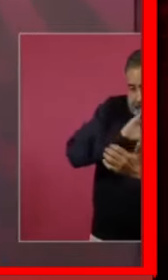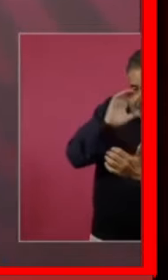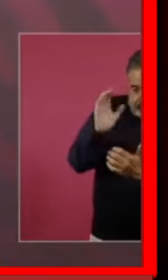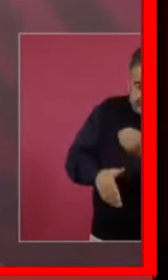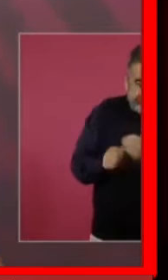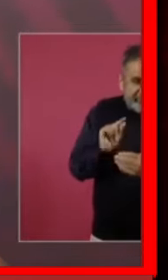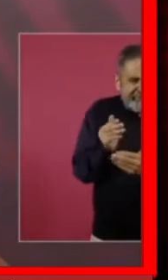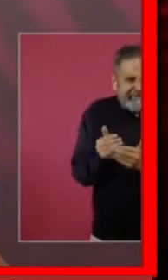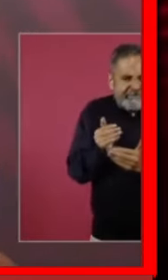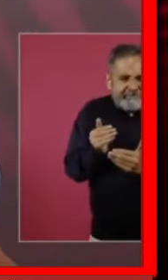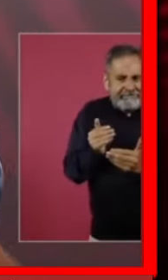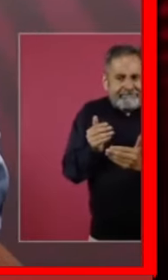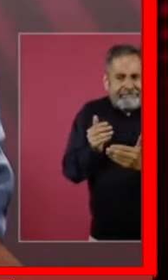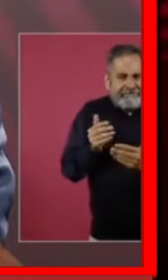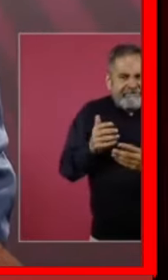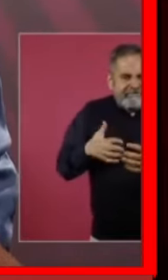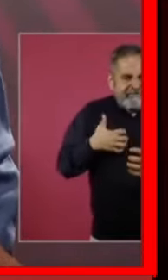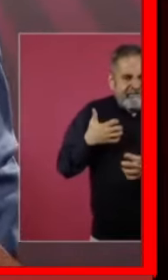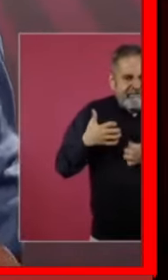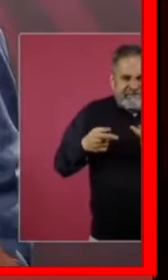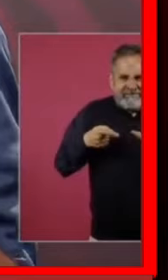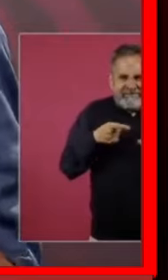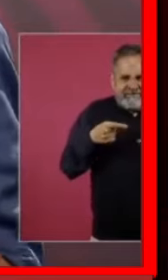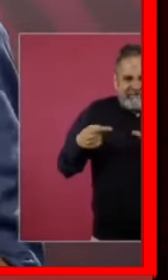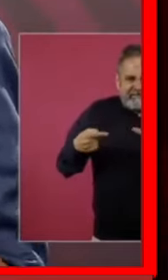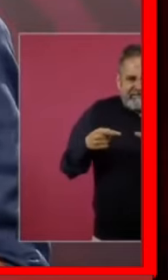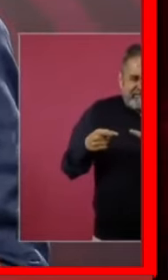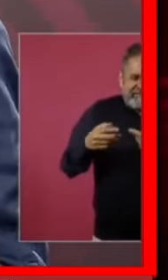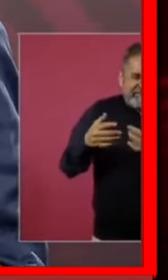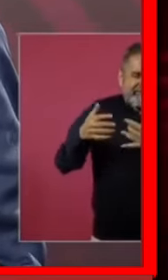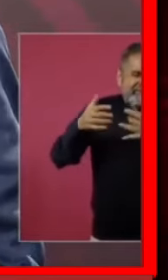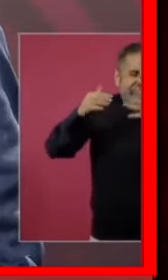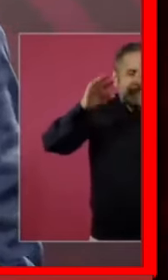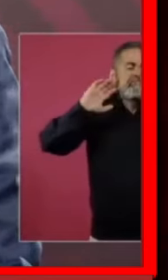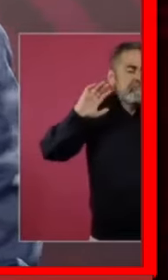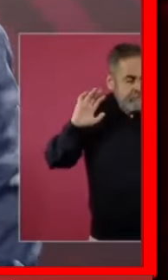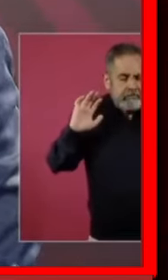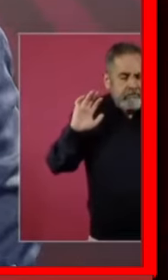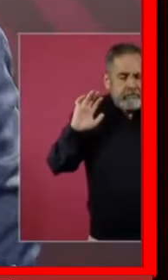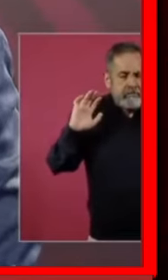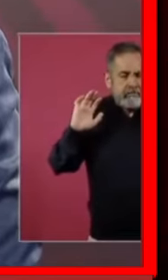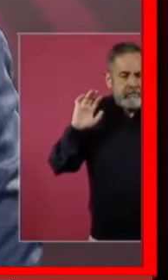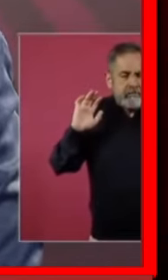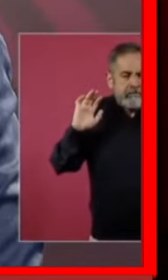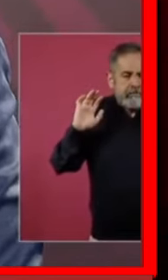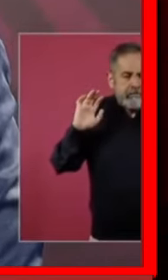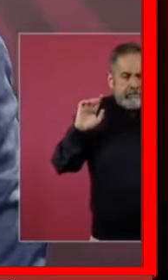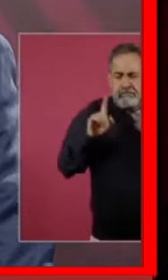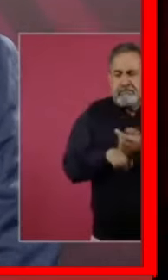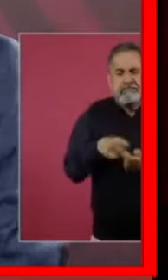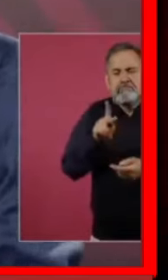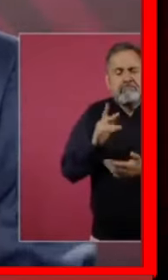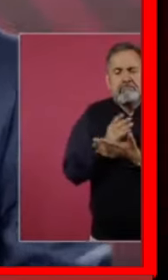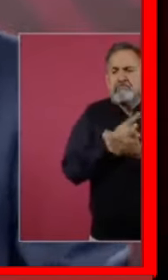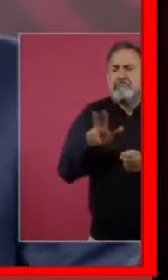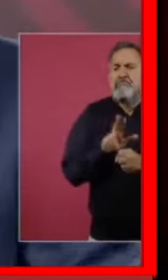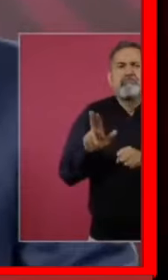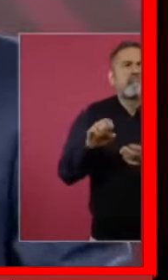noche ahí fue donde Ya empezaron a a calentarse las cosas como